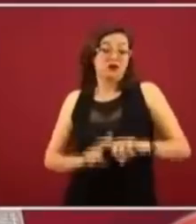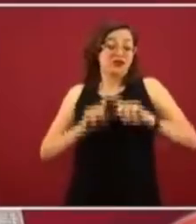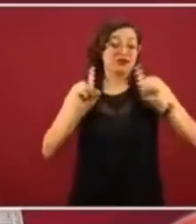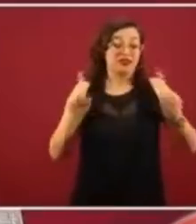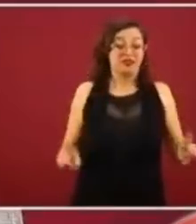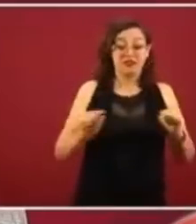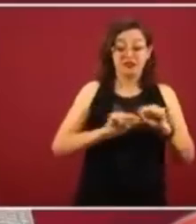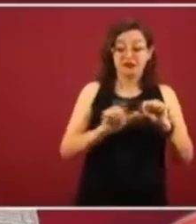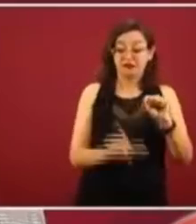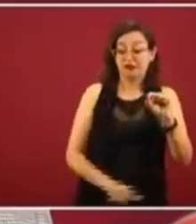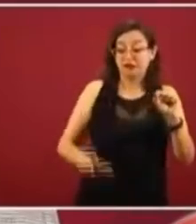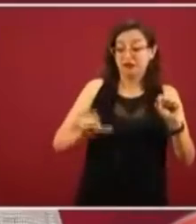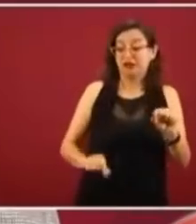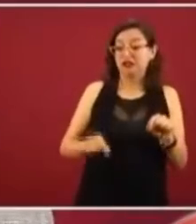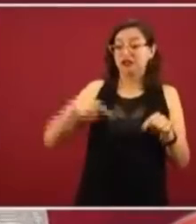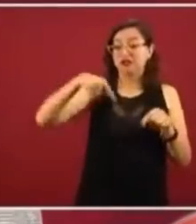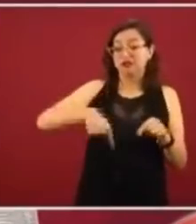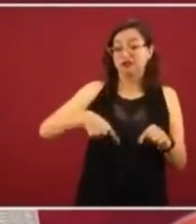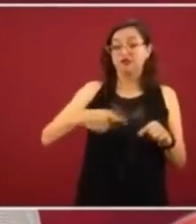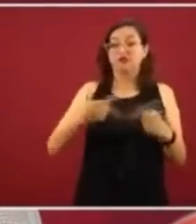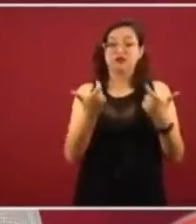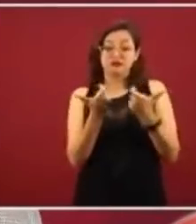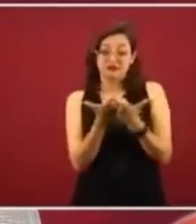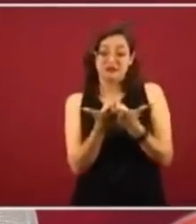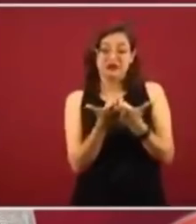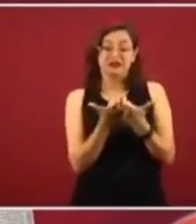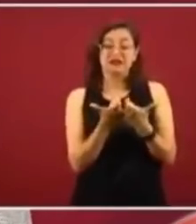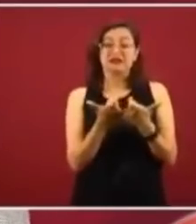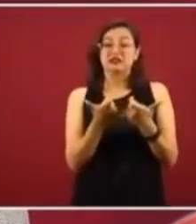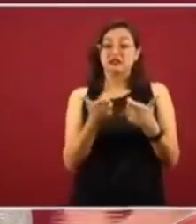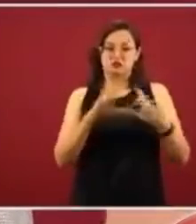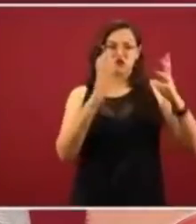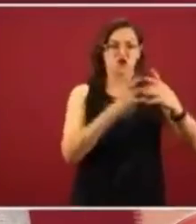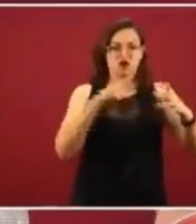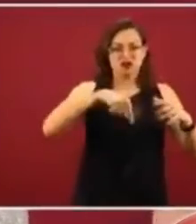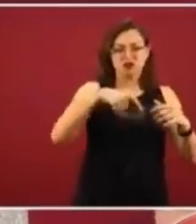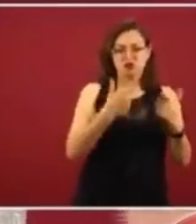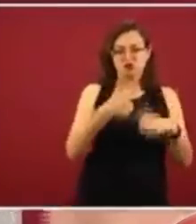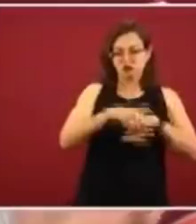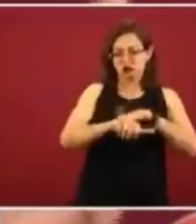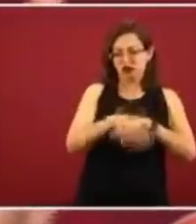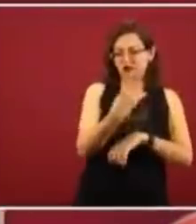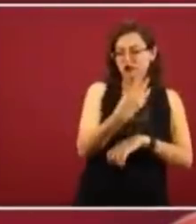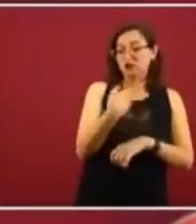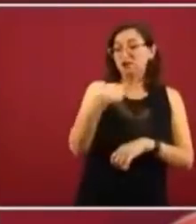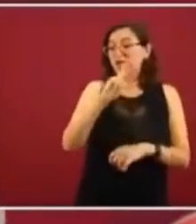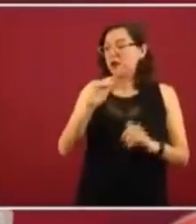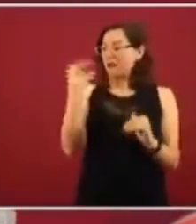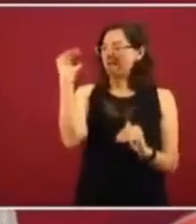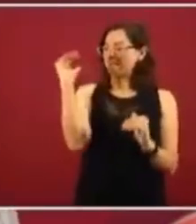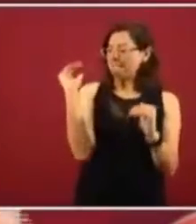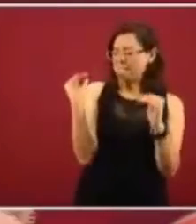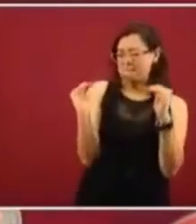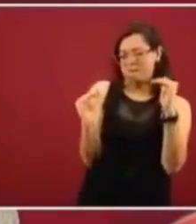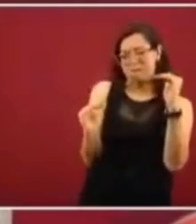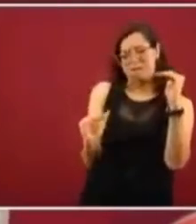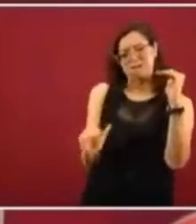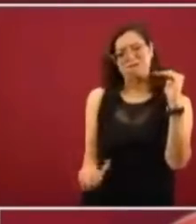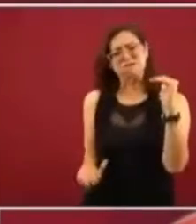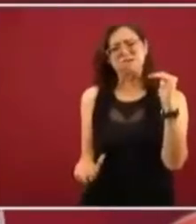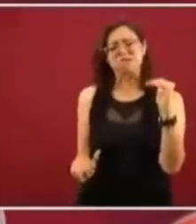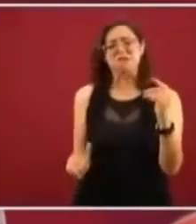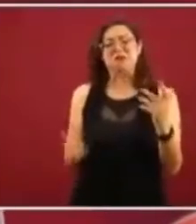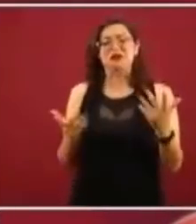número 14 del mundo, pero es profundamente desigual. Entonces, uno no puede restringir tanto la